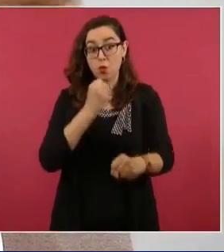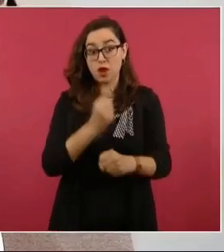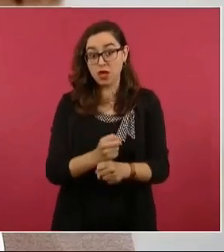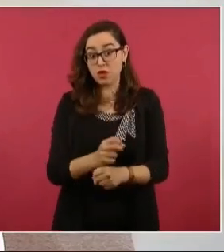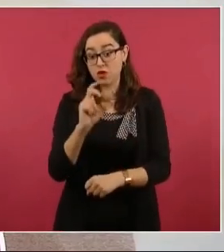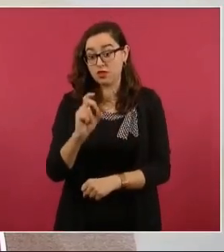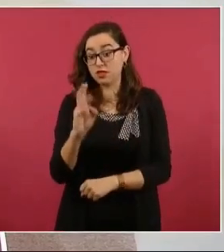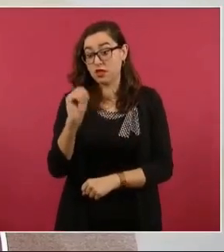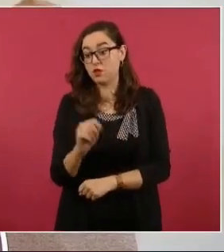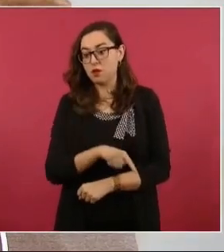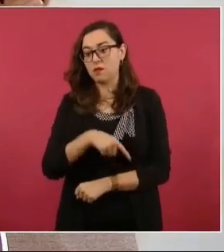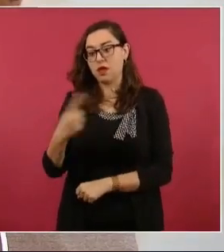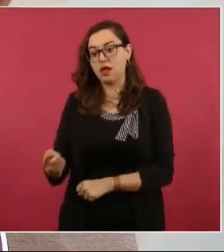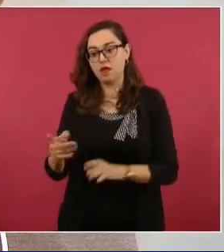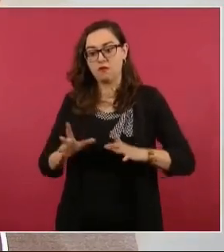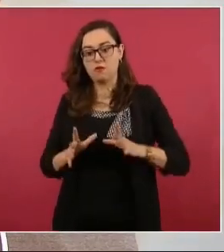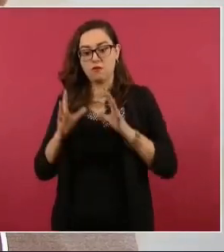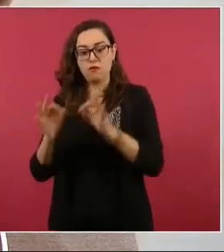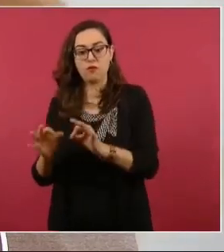a la política